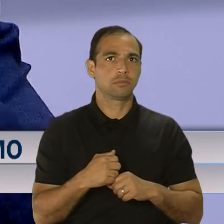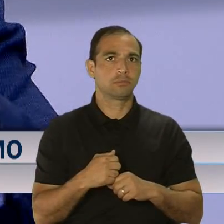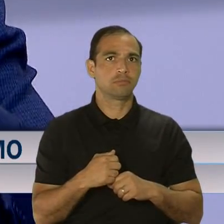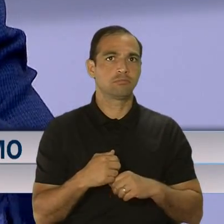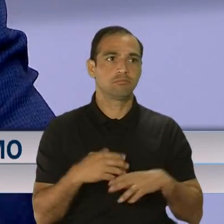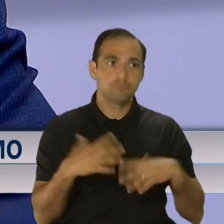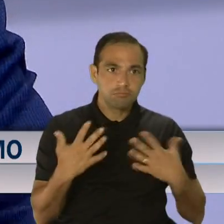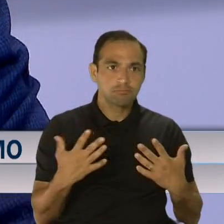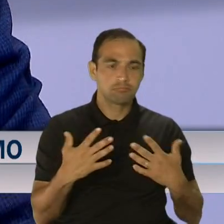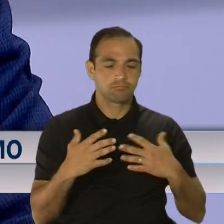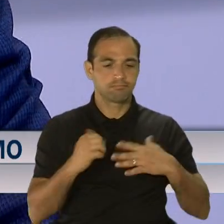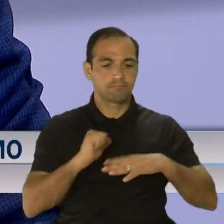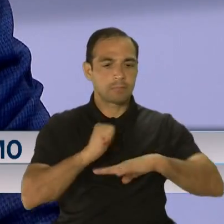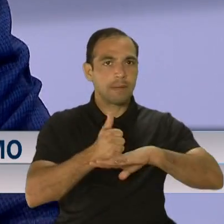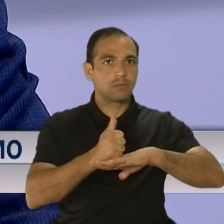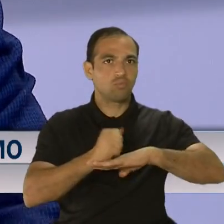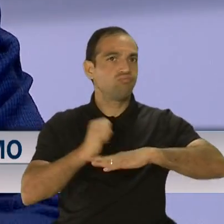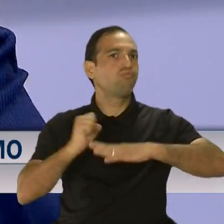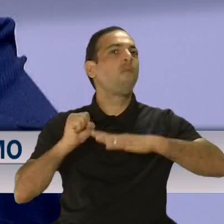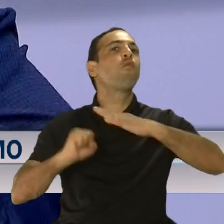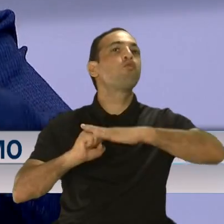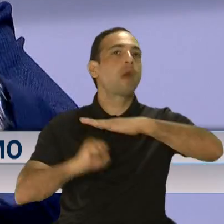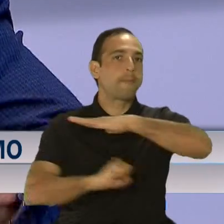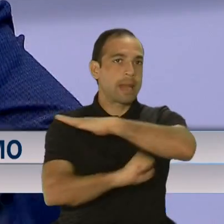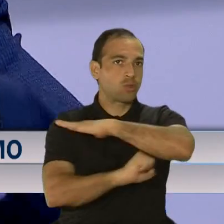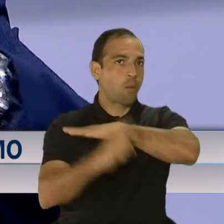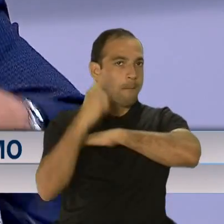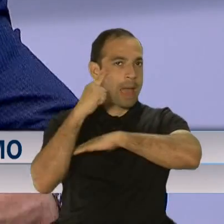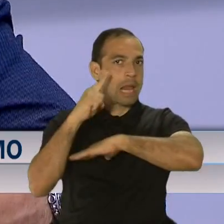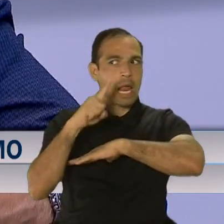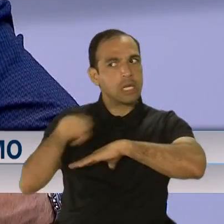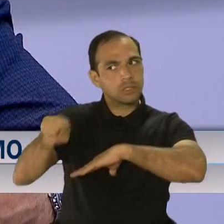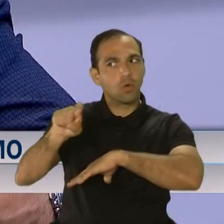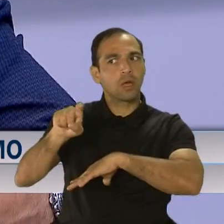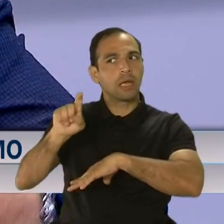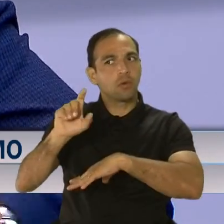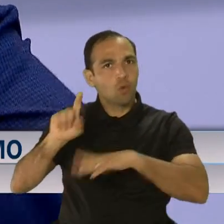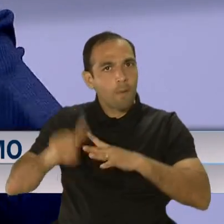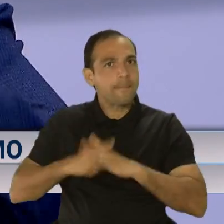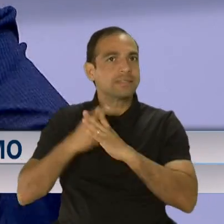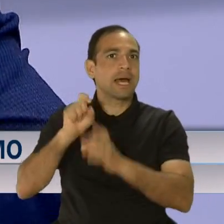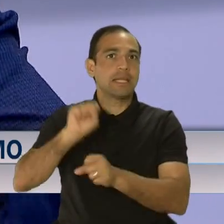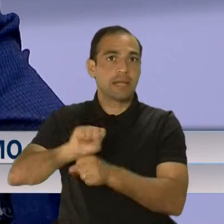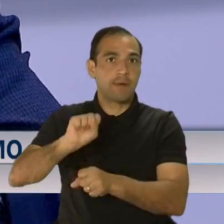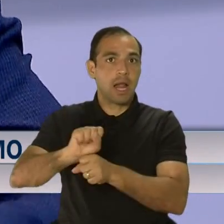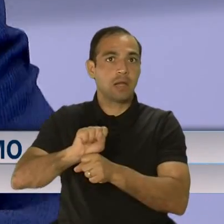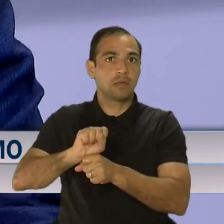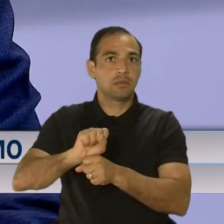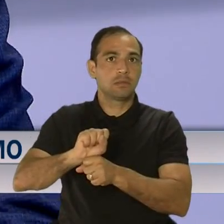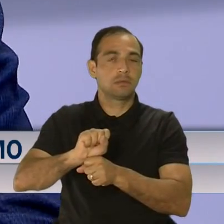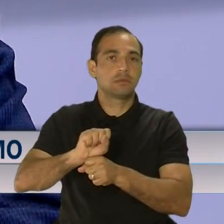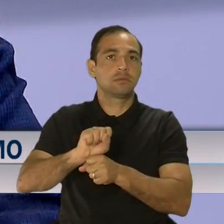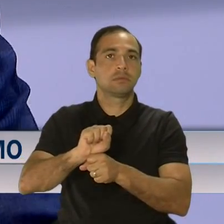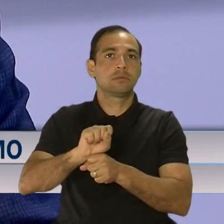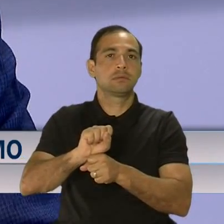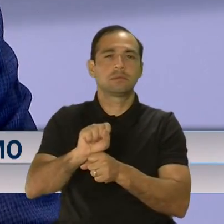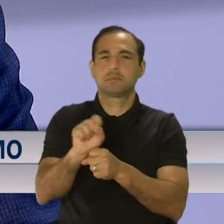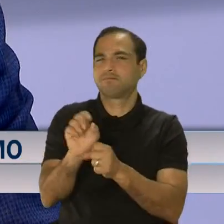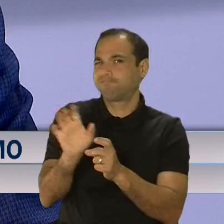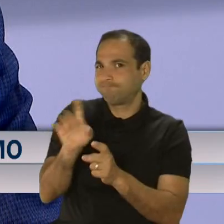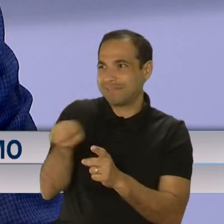valga esa base para las personas al momento de trabajar, y mucha gente que entraba por primera vez a su empleo, especialmente estos